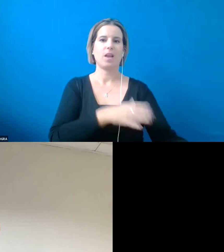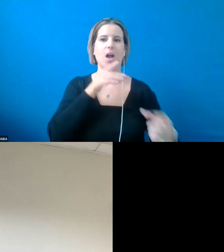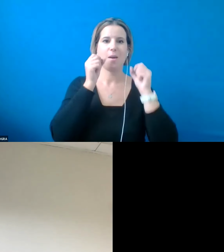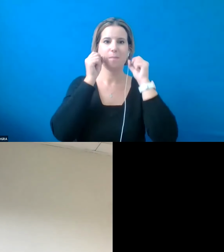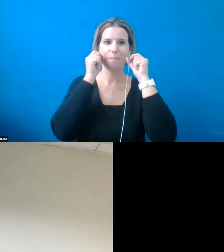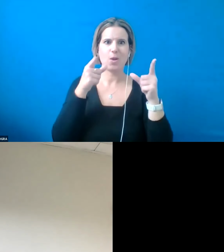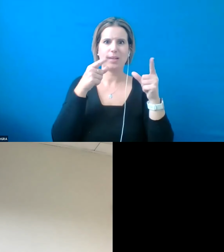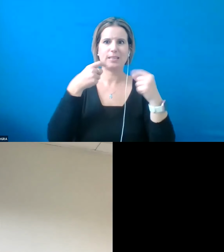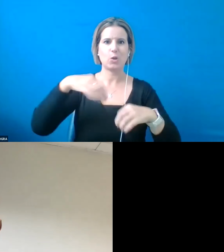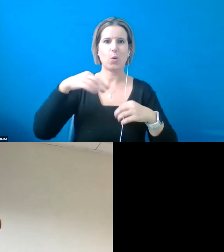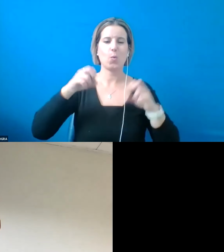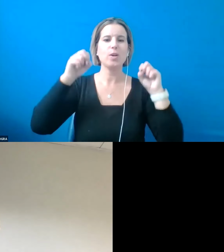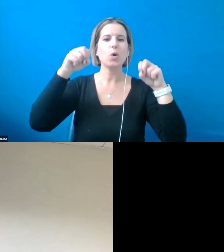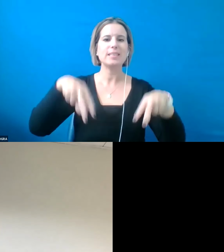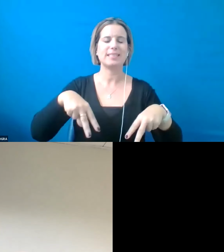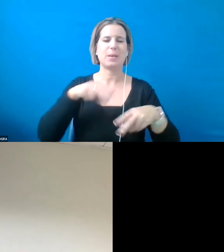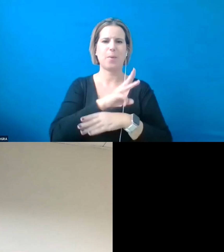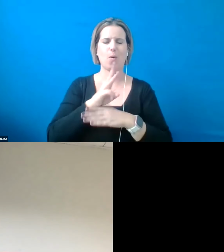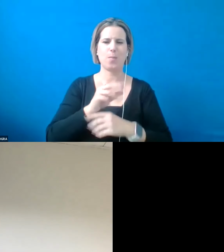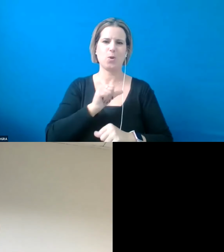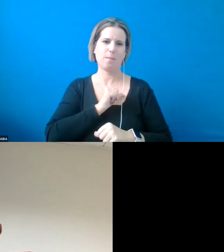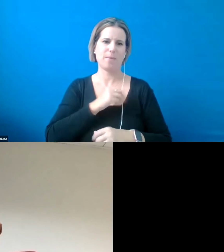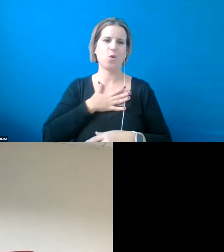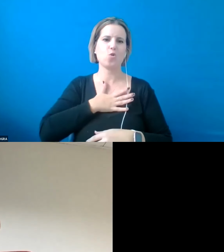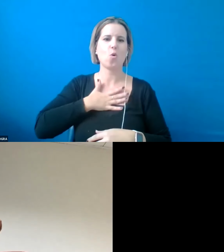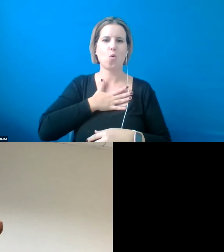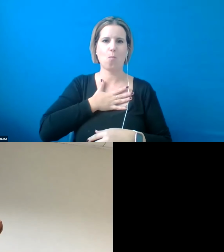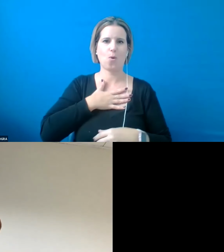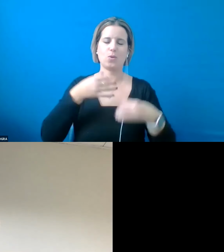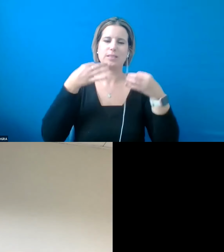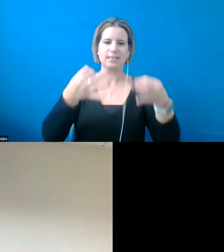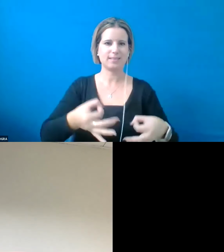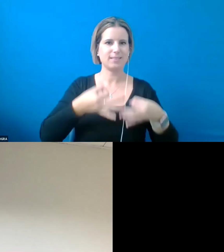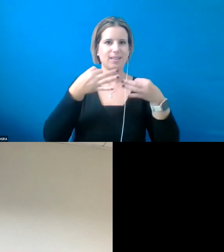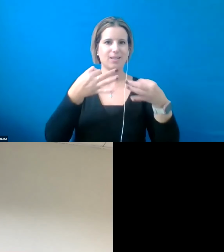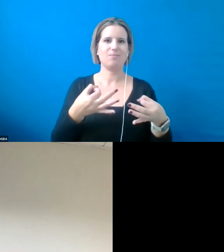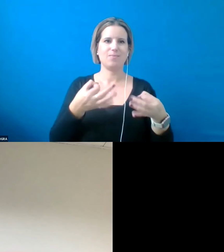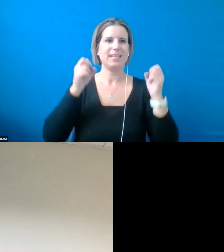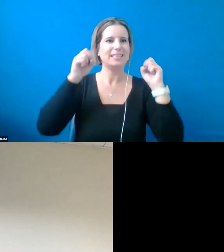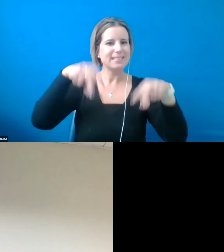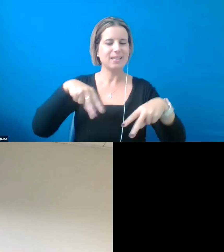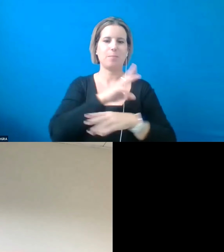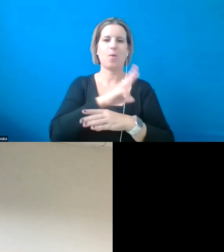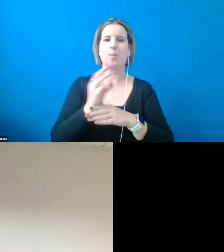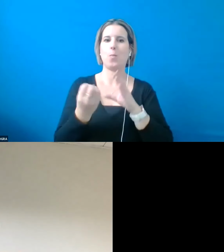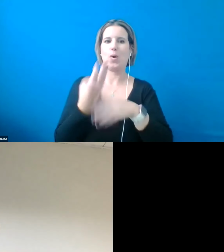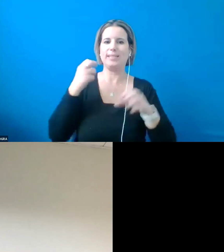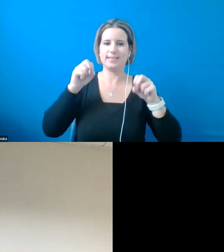quizás voy a ser el único y espero sentirme cómodo pese a todo sin tener una presentación